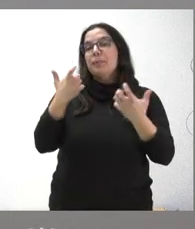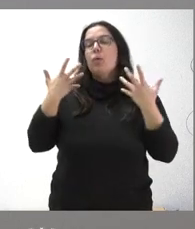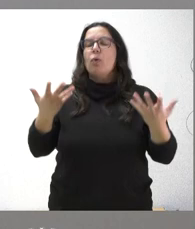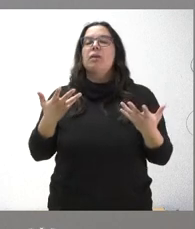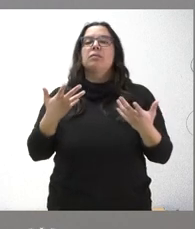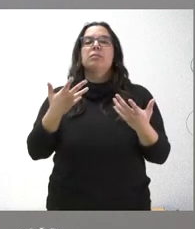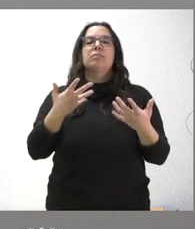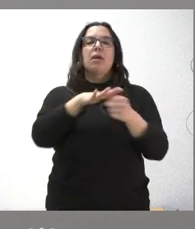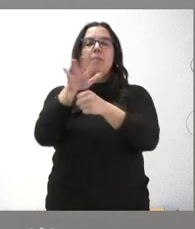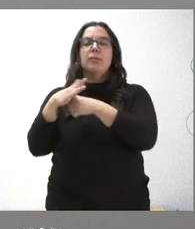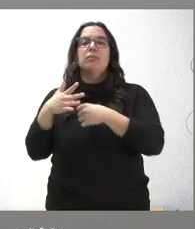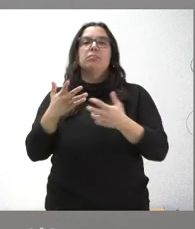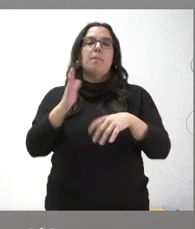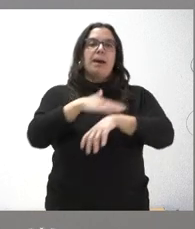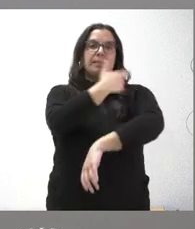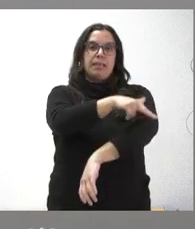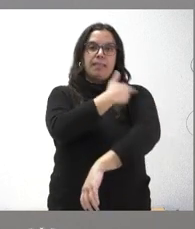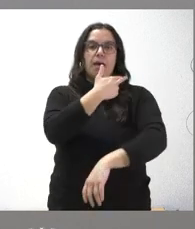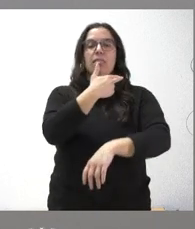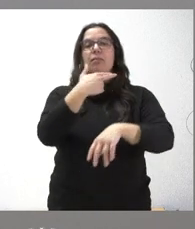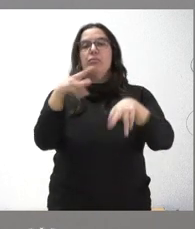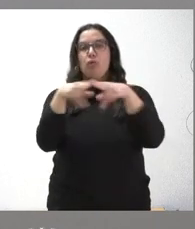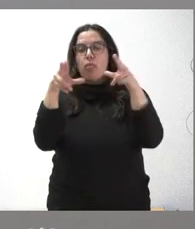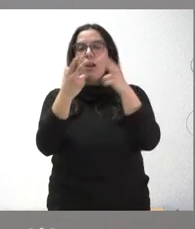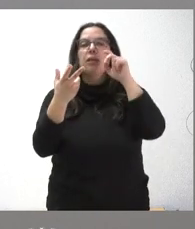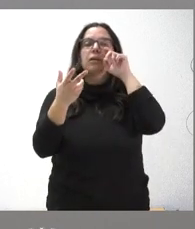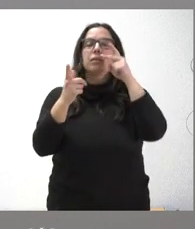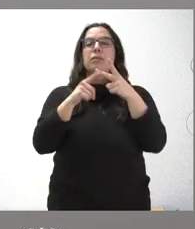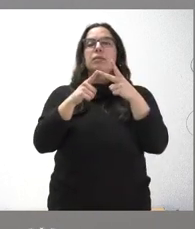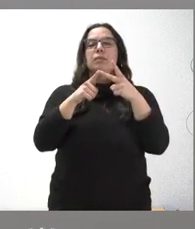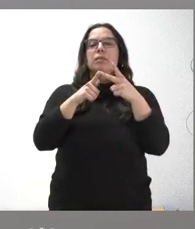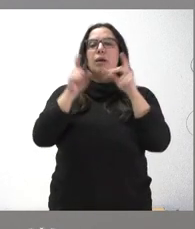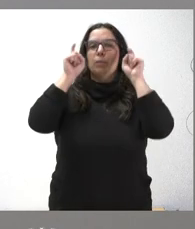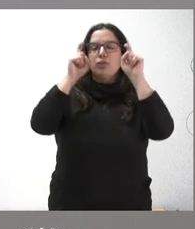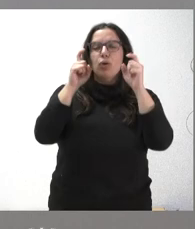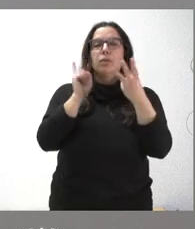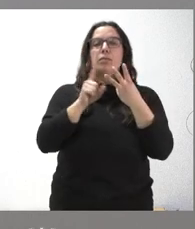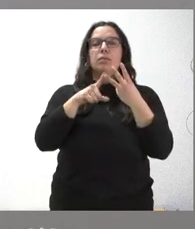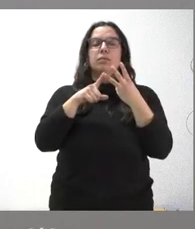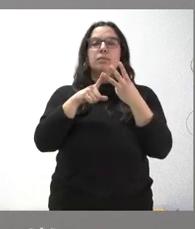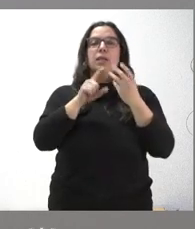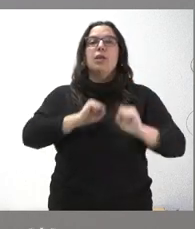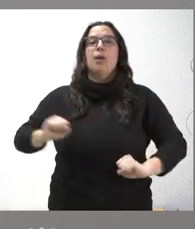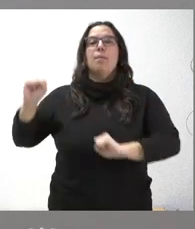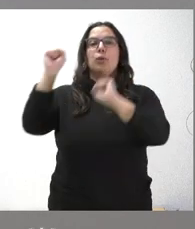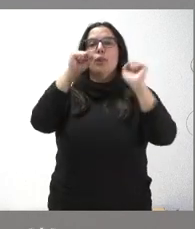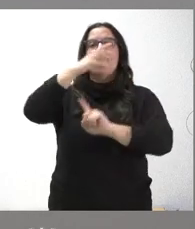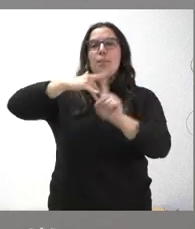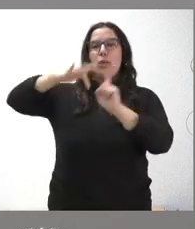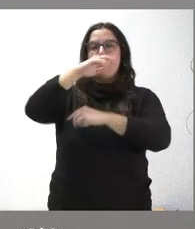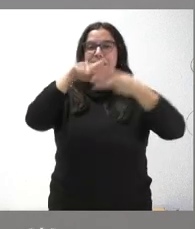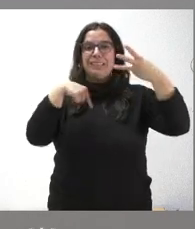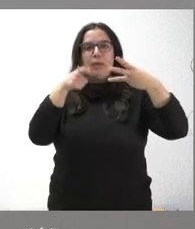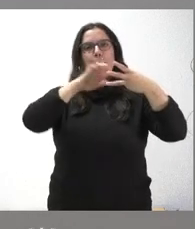prestación sanitaria y social el personal docente y la protección del medio ambiente